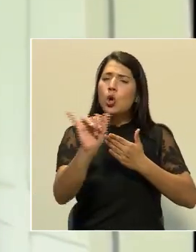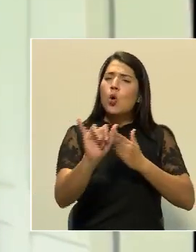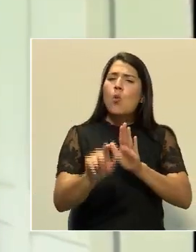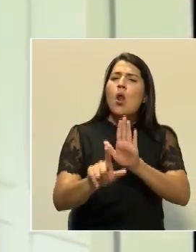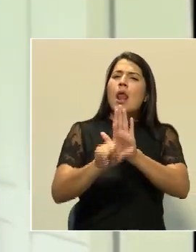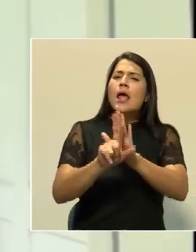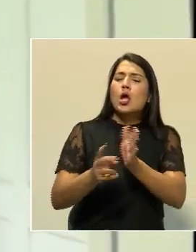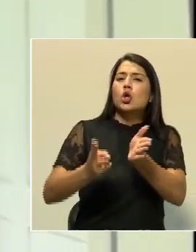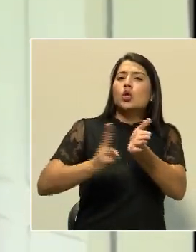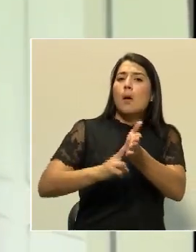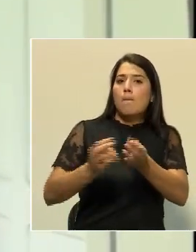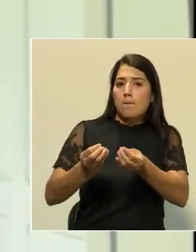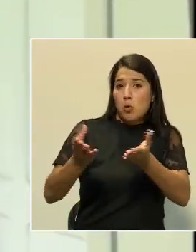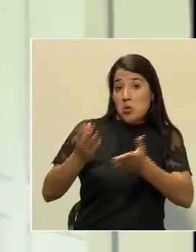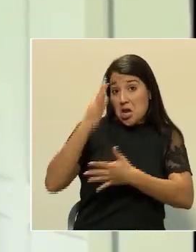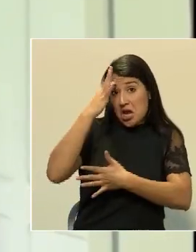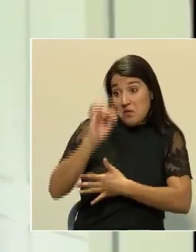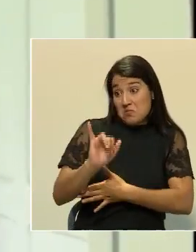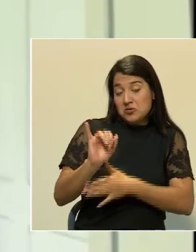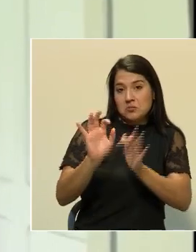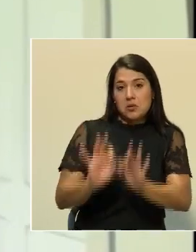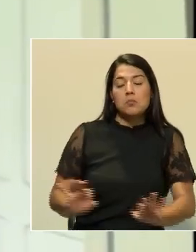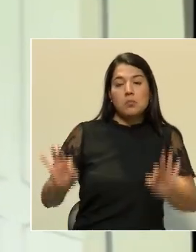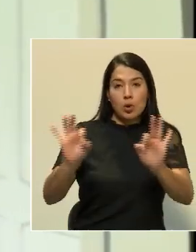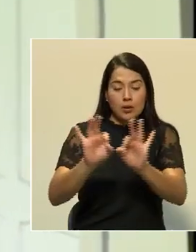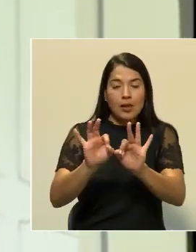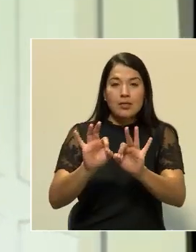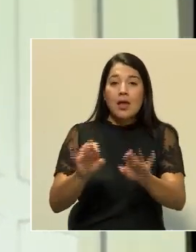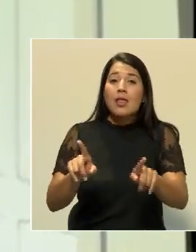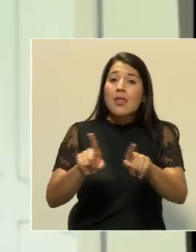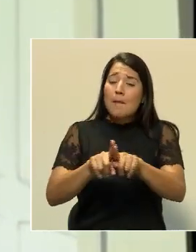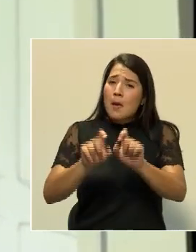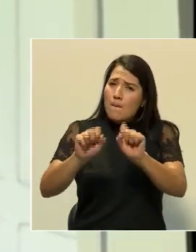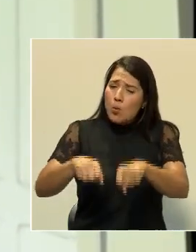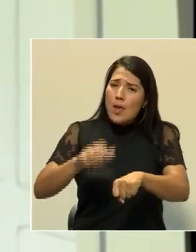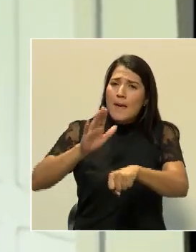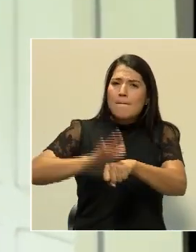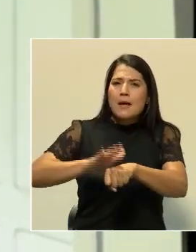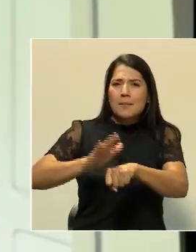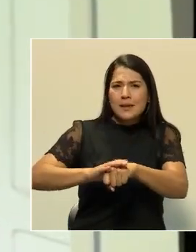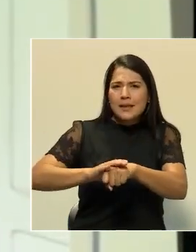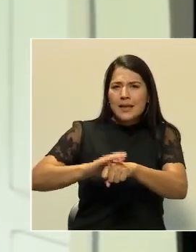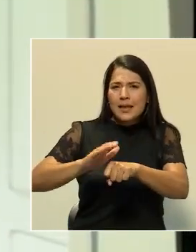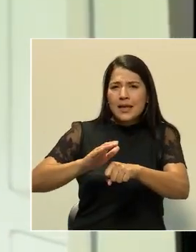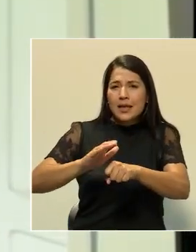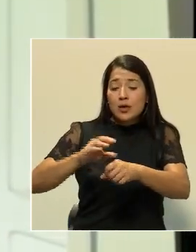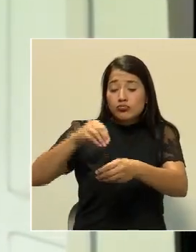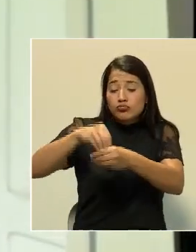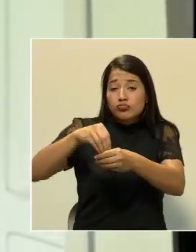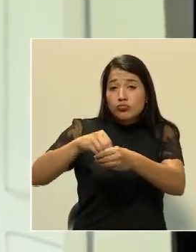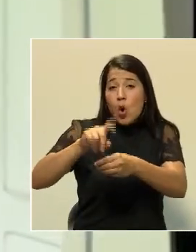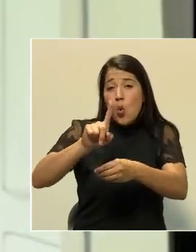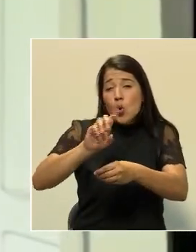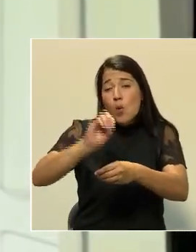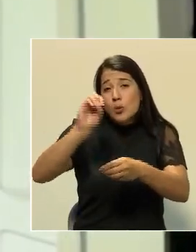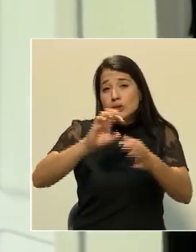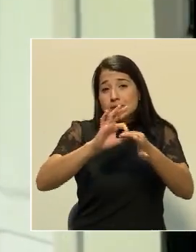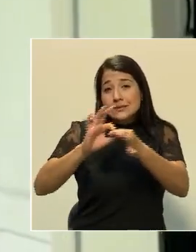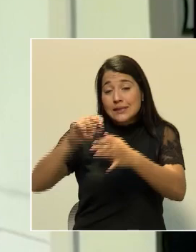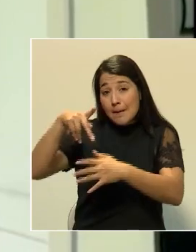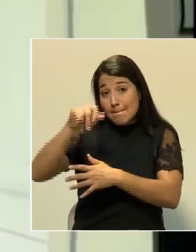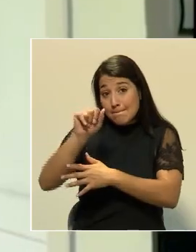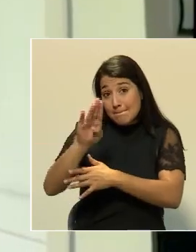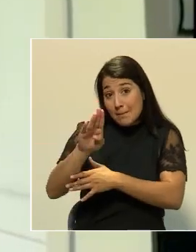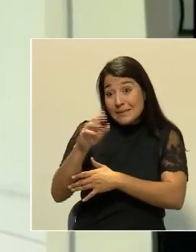contratación pública, que nos parece también importante, que podría generarle un ahorro hasta del 1% del PIB si logramos